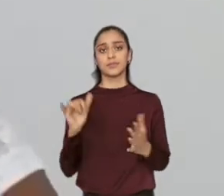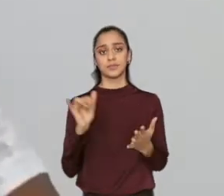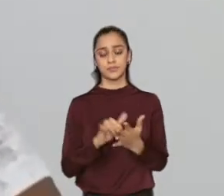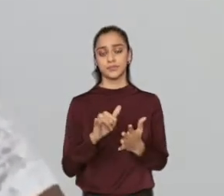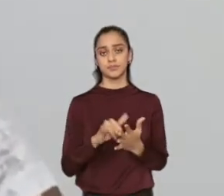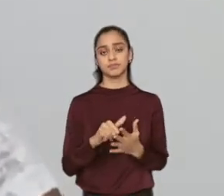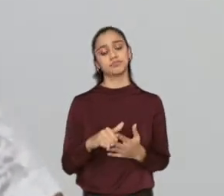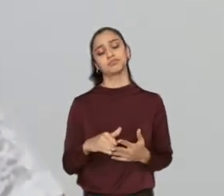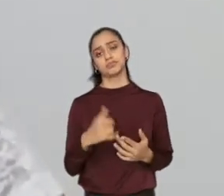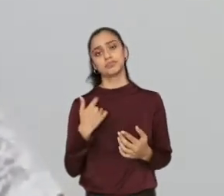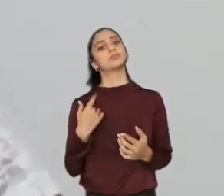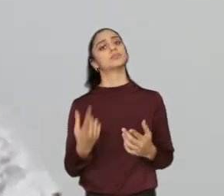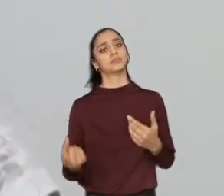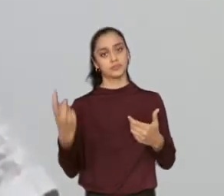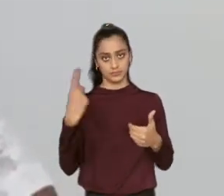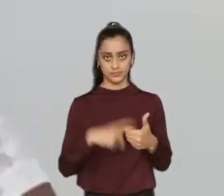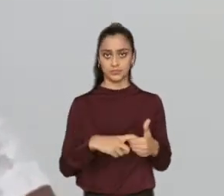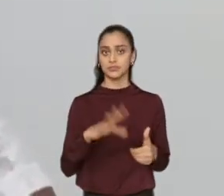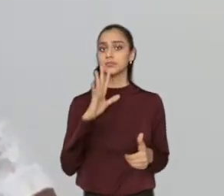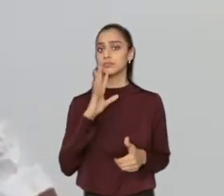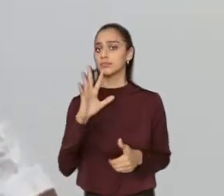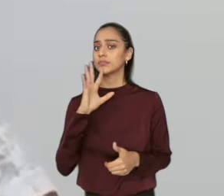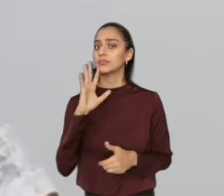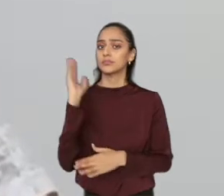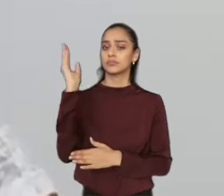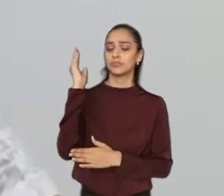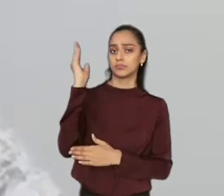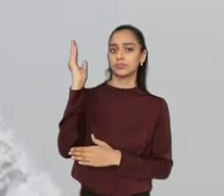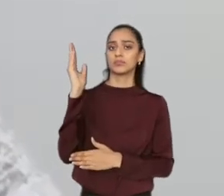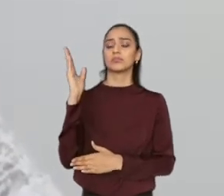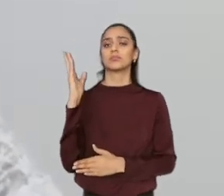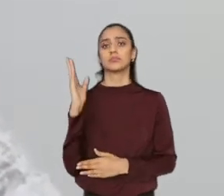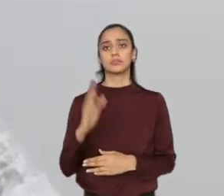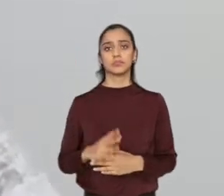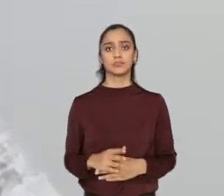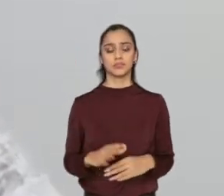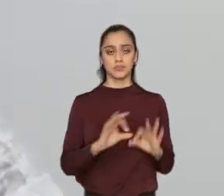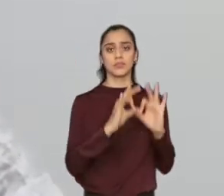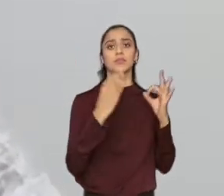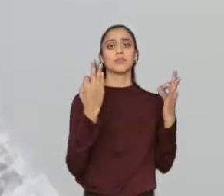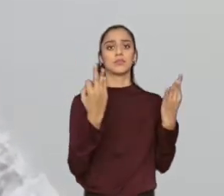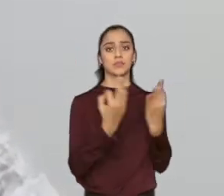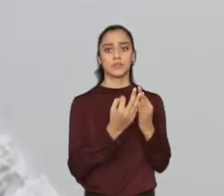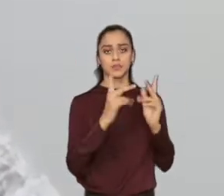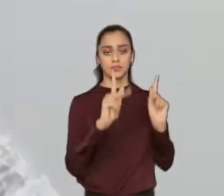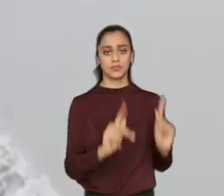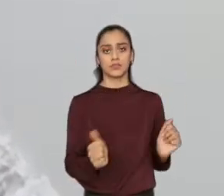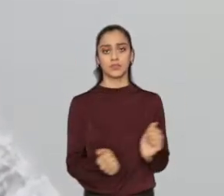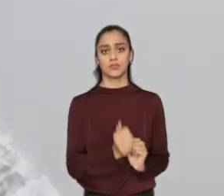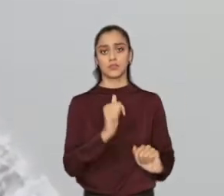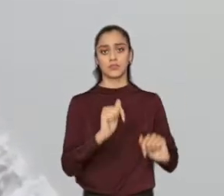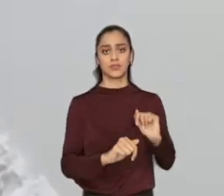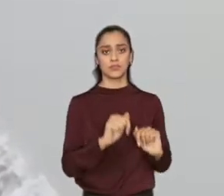Así que yo participé, hablé de parte de las familias de personas